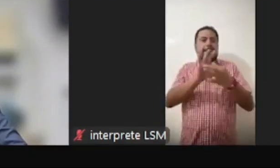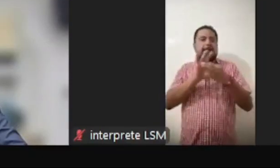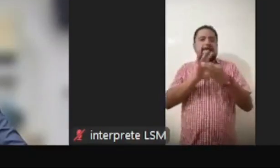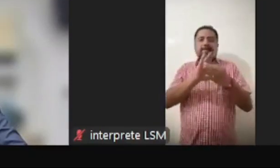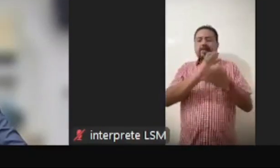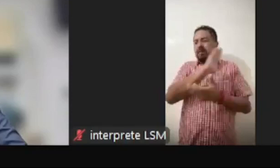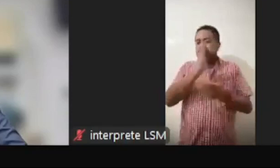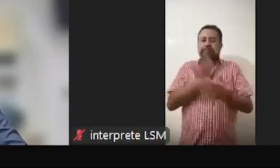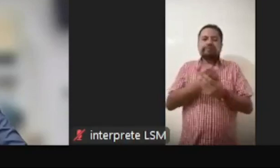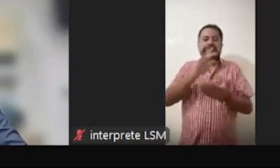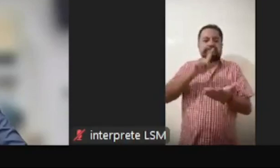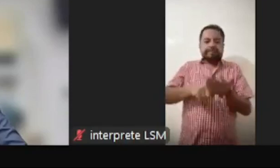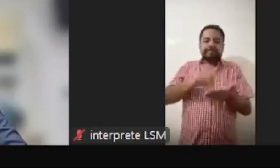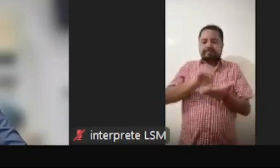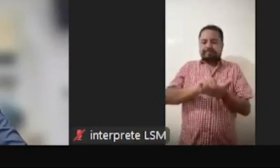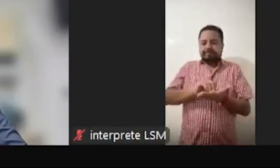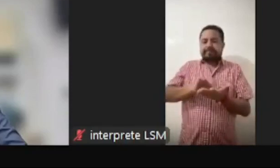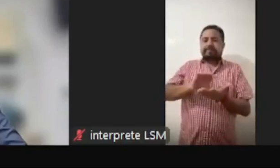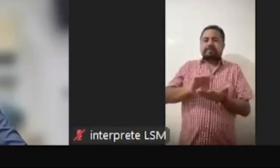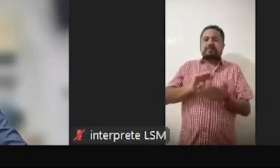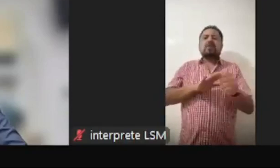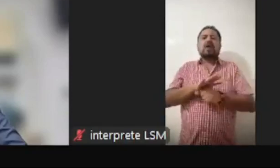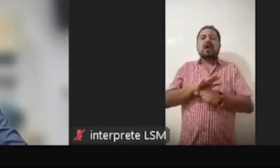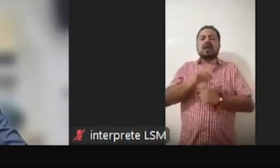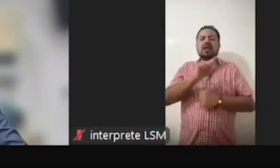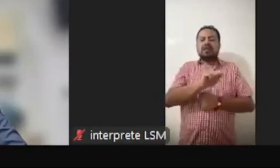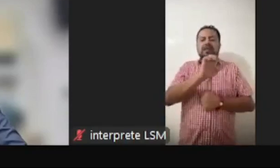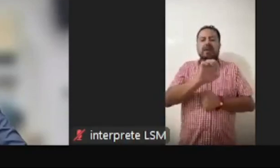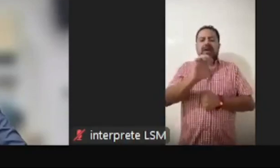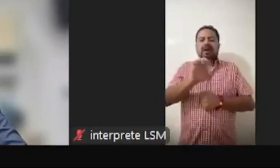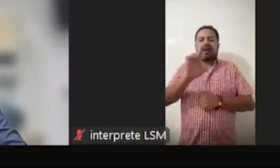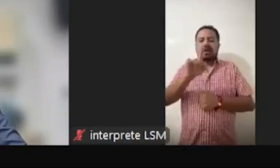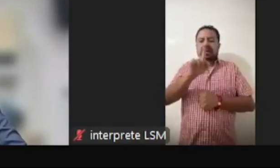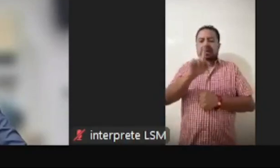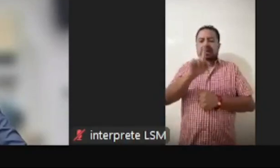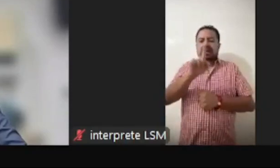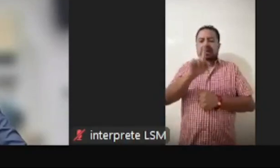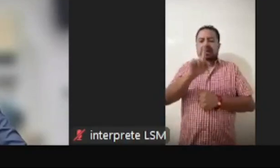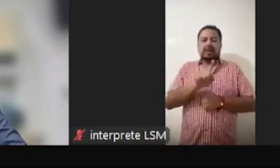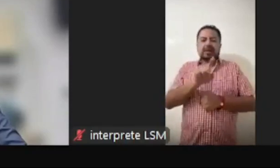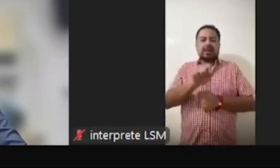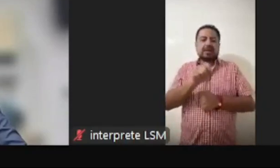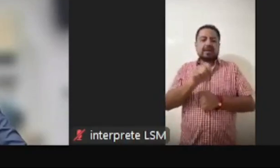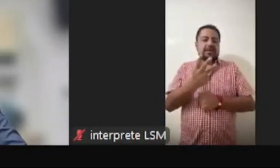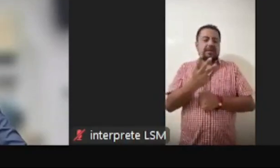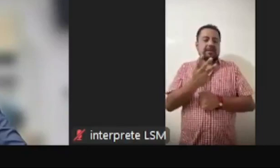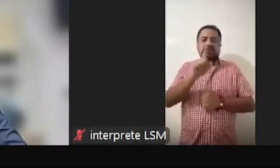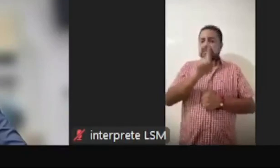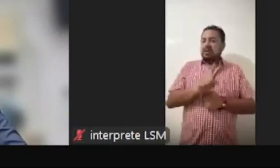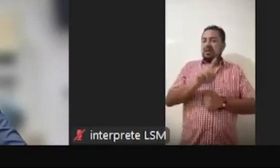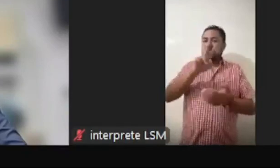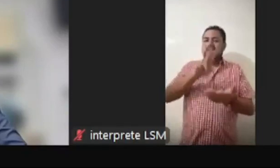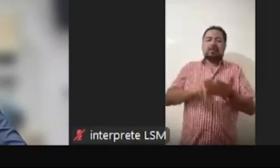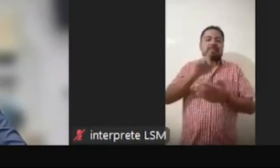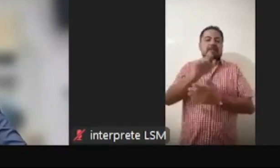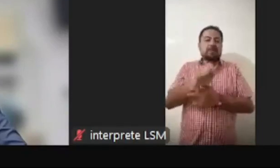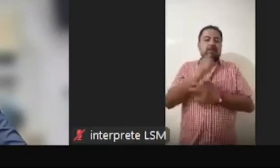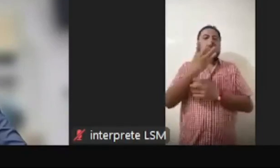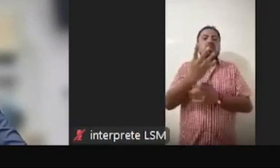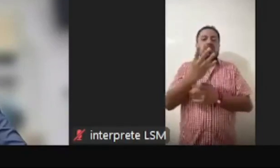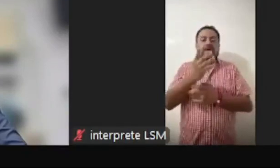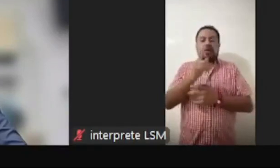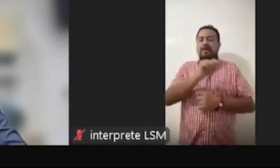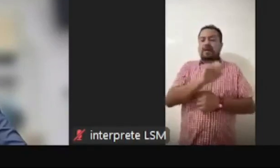expedientes identificados con las claves TEE, diagonal GEC, diagonal 23, diagonal 2024,